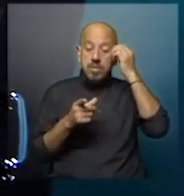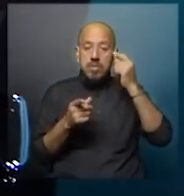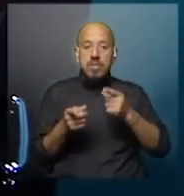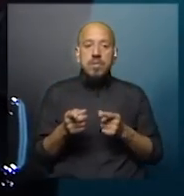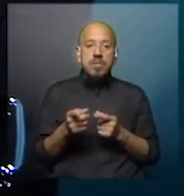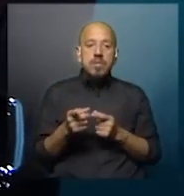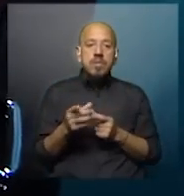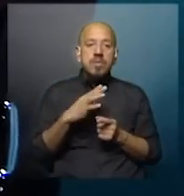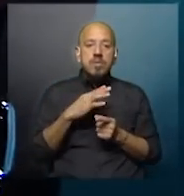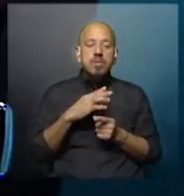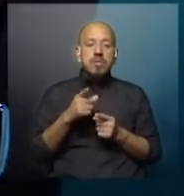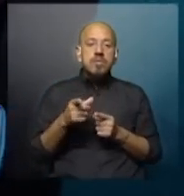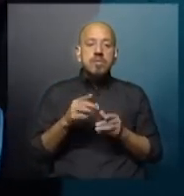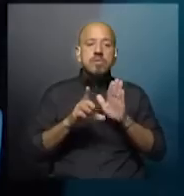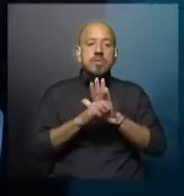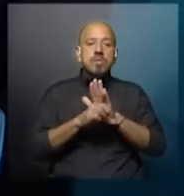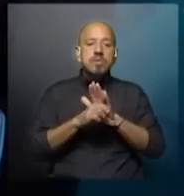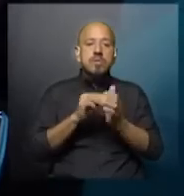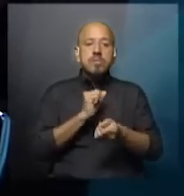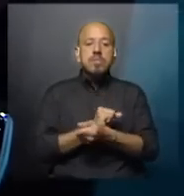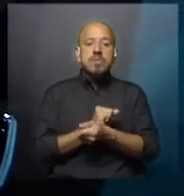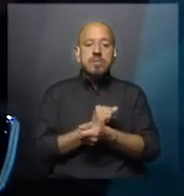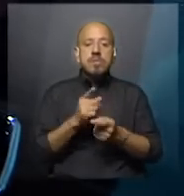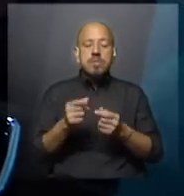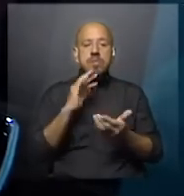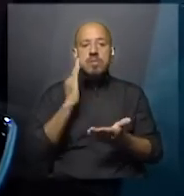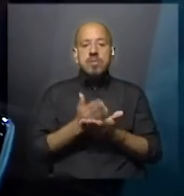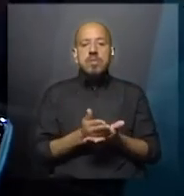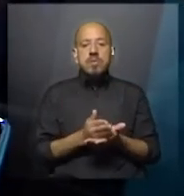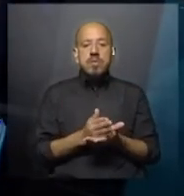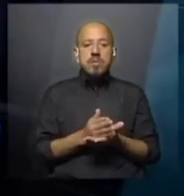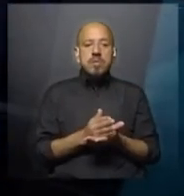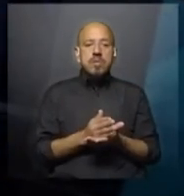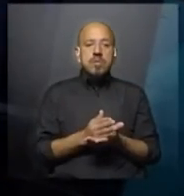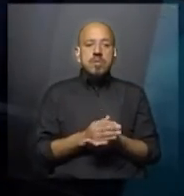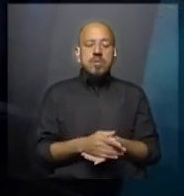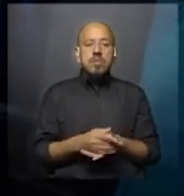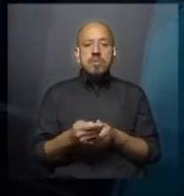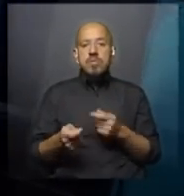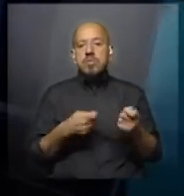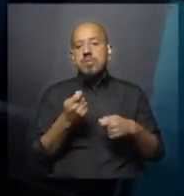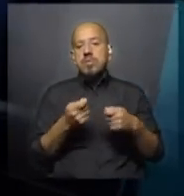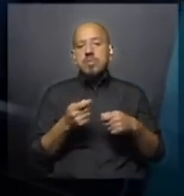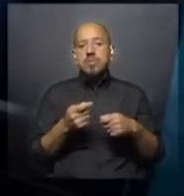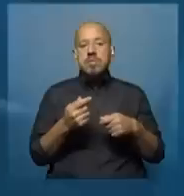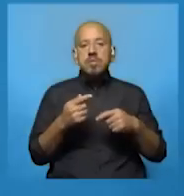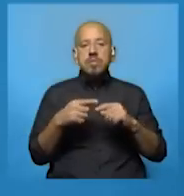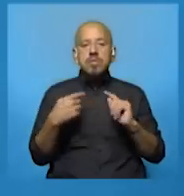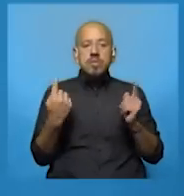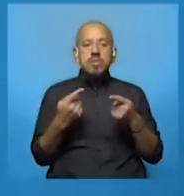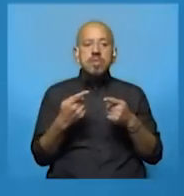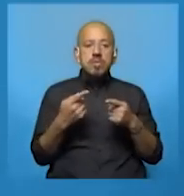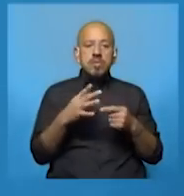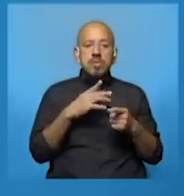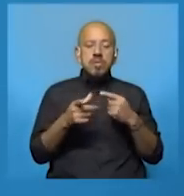digamos contenido por la ley penal sujeta a castigo cuando se este comercializa en este caso el menudeo